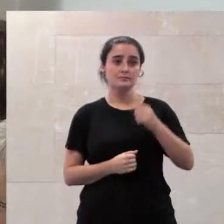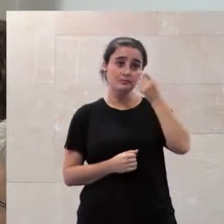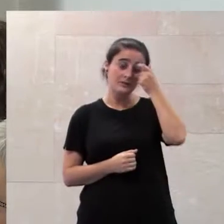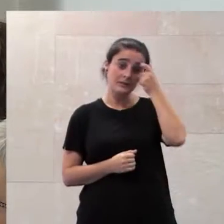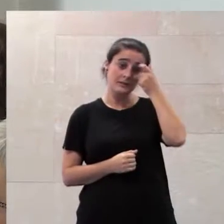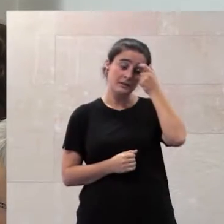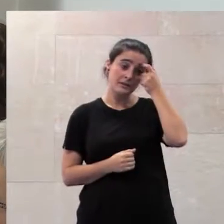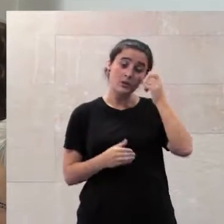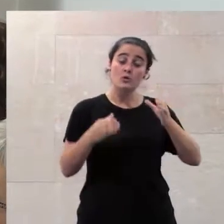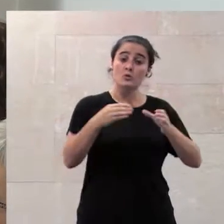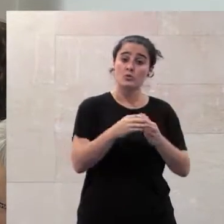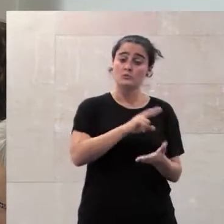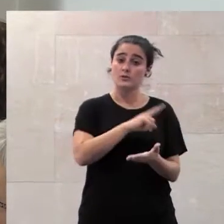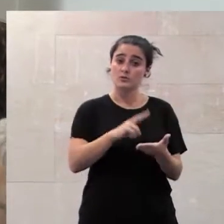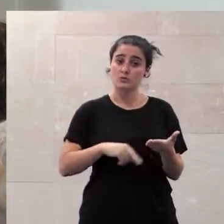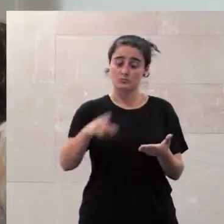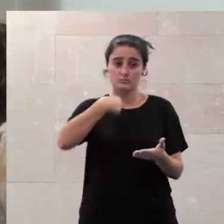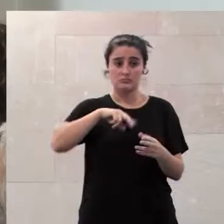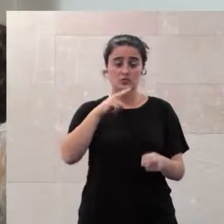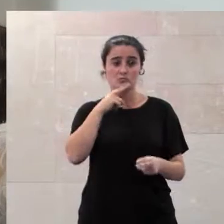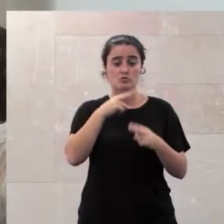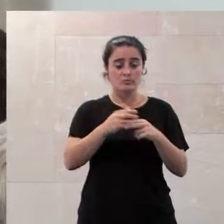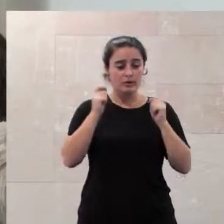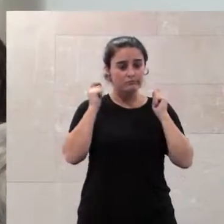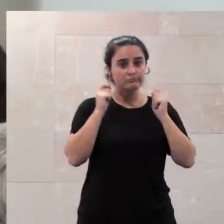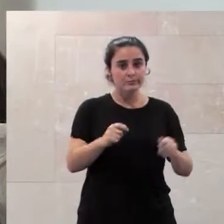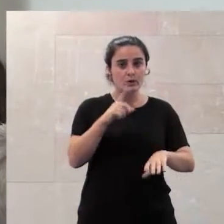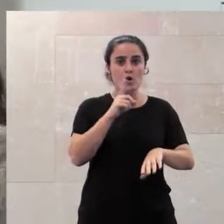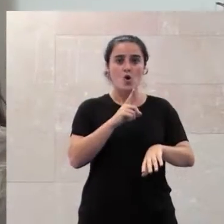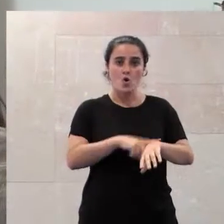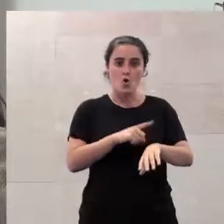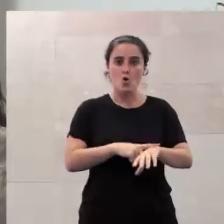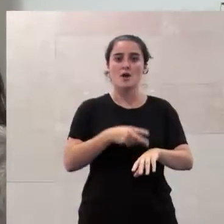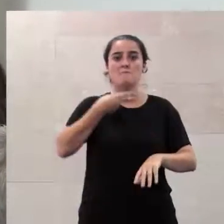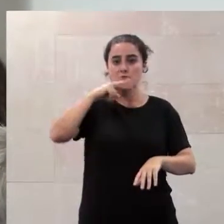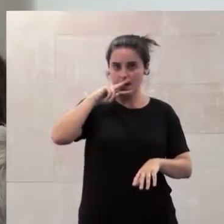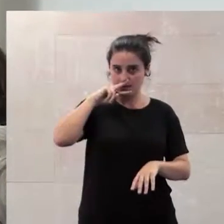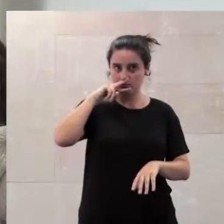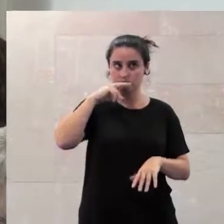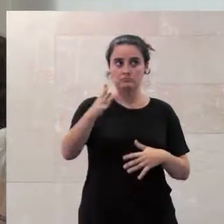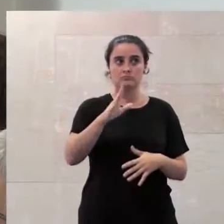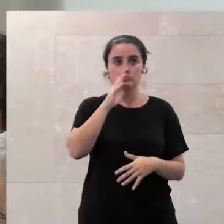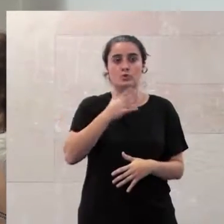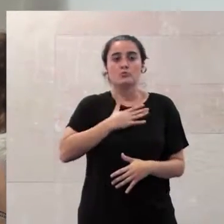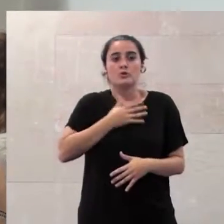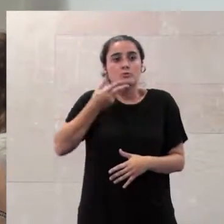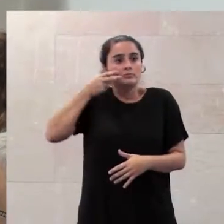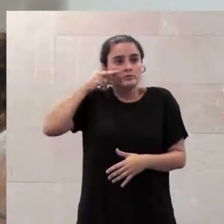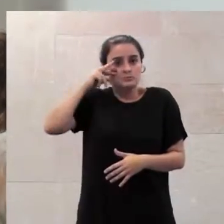Club de Lectura al que hemos llamado la Hora Violeta, porque lo que os puedo contar es la